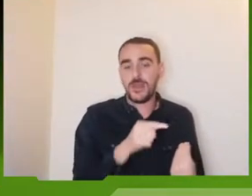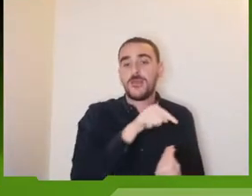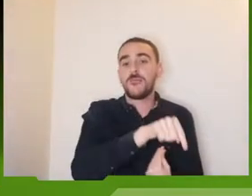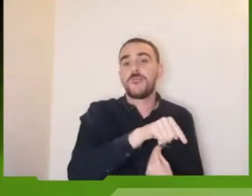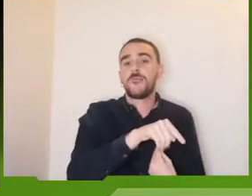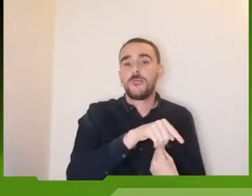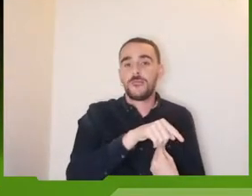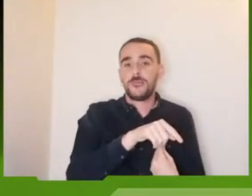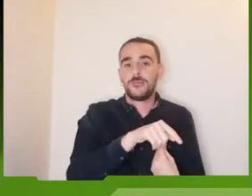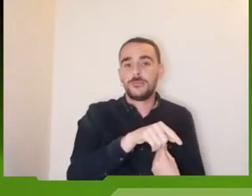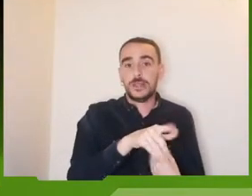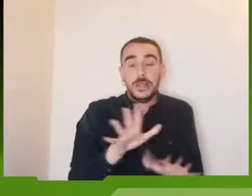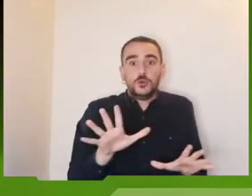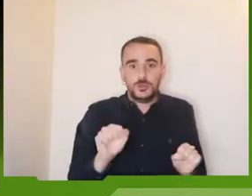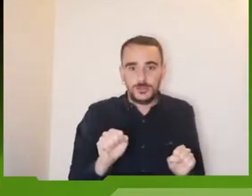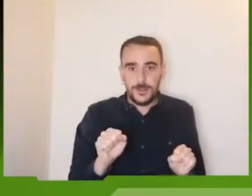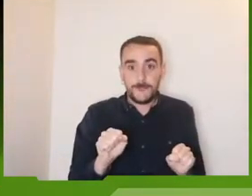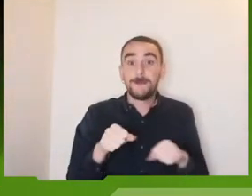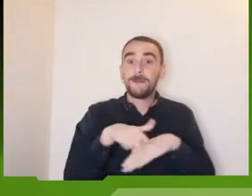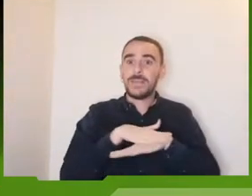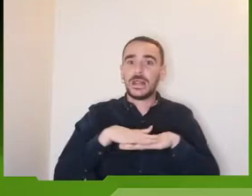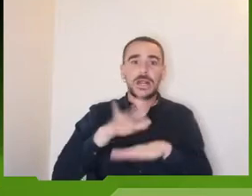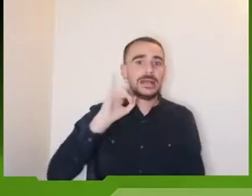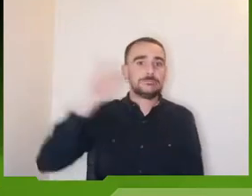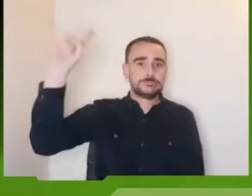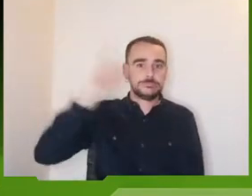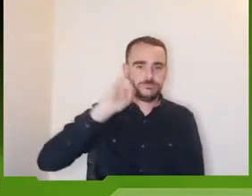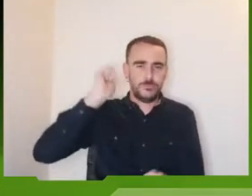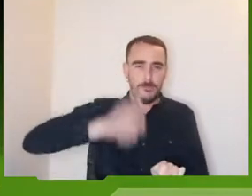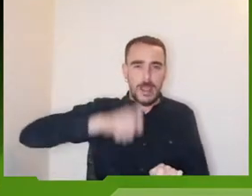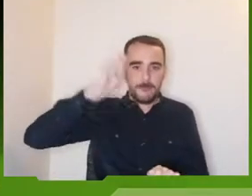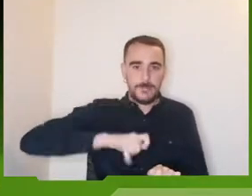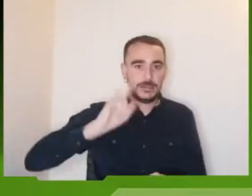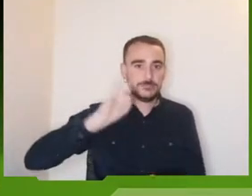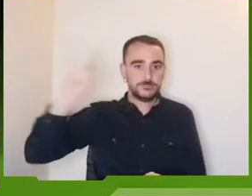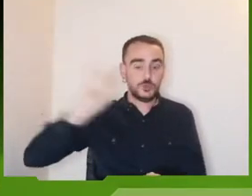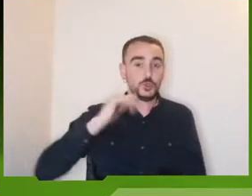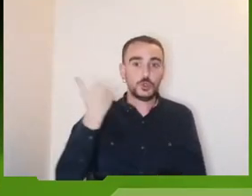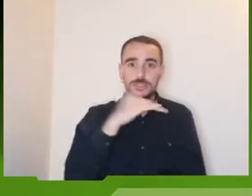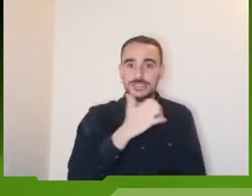Uy, perdonar el ruido, no sé hasta qué punto es incómodo.